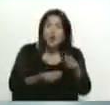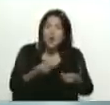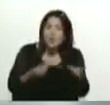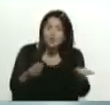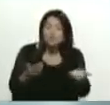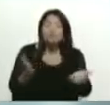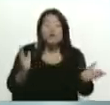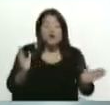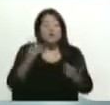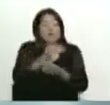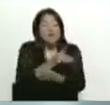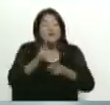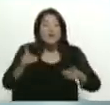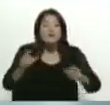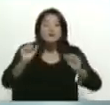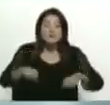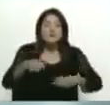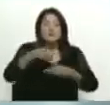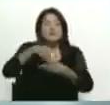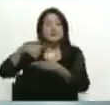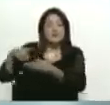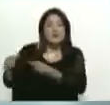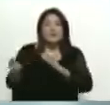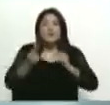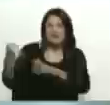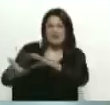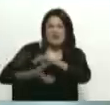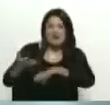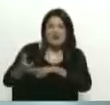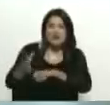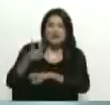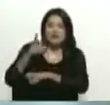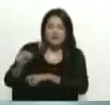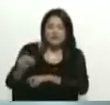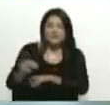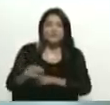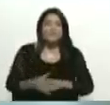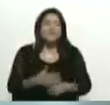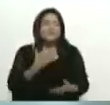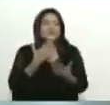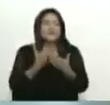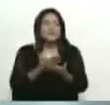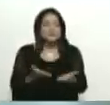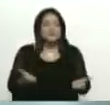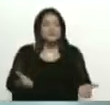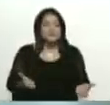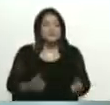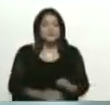la vía de la democracia, del debate y del diálogo, y no la acción. Muchas gracias.